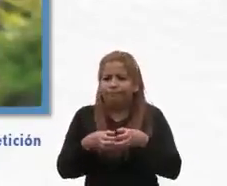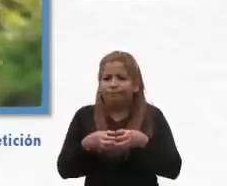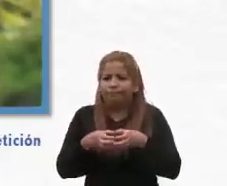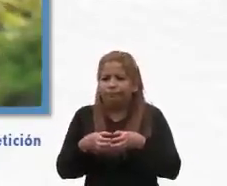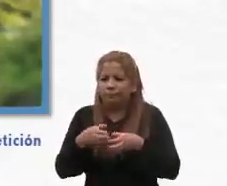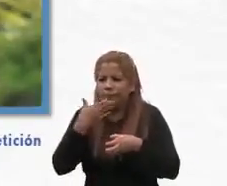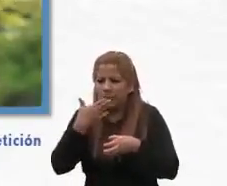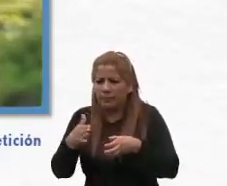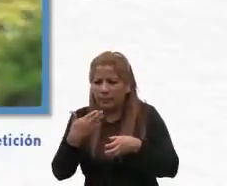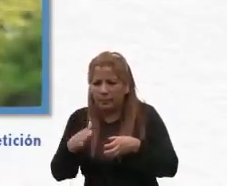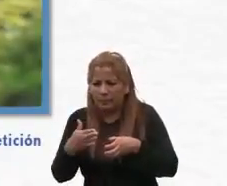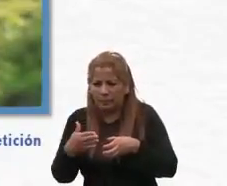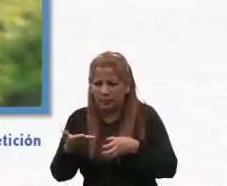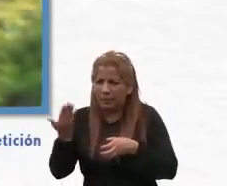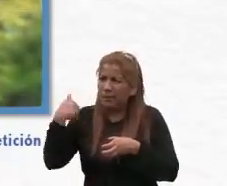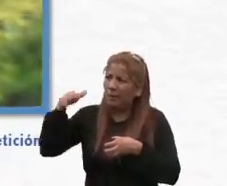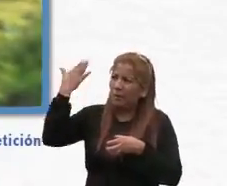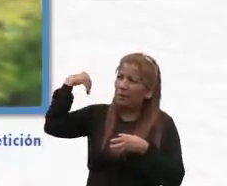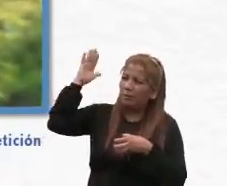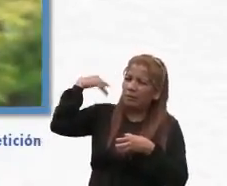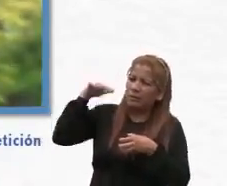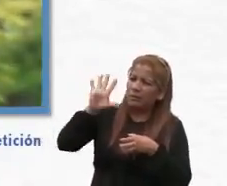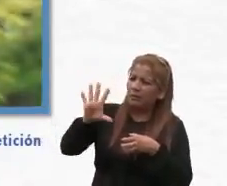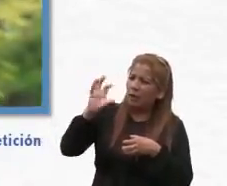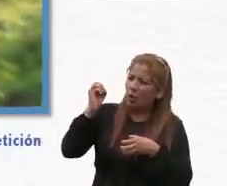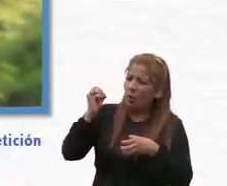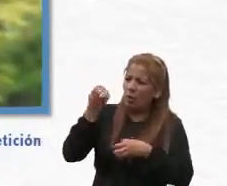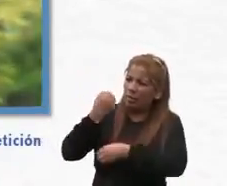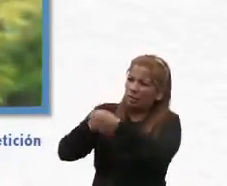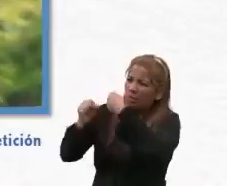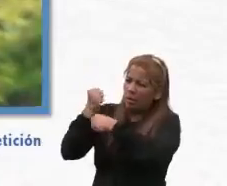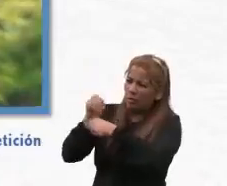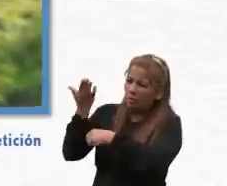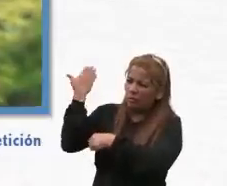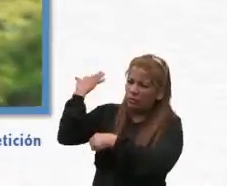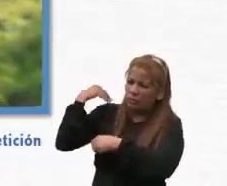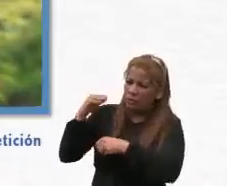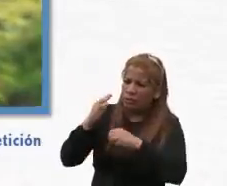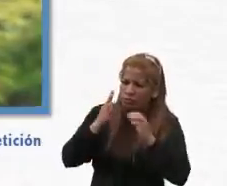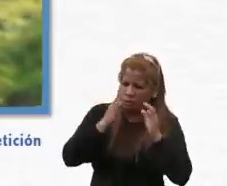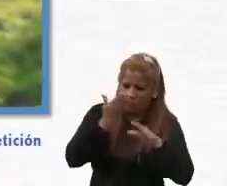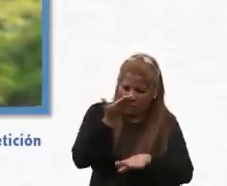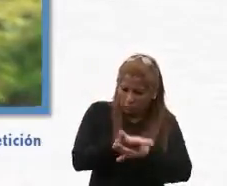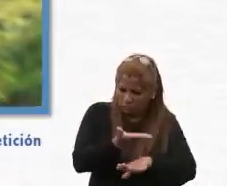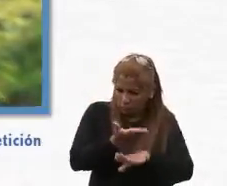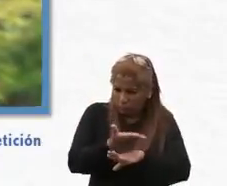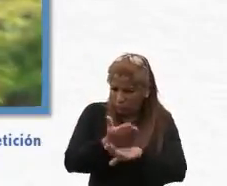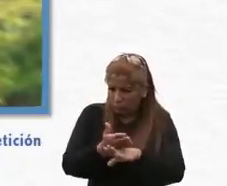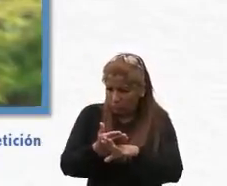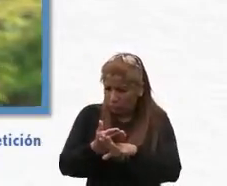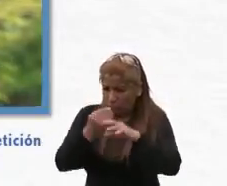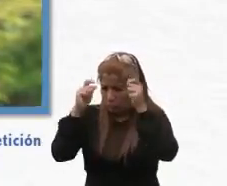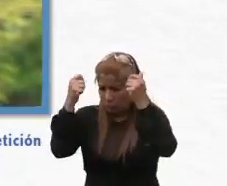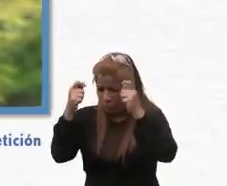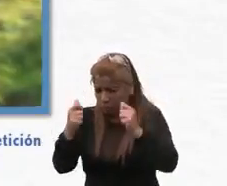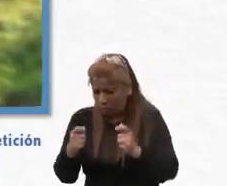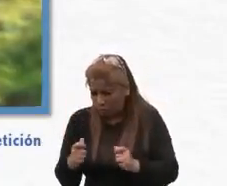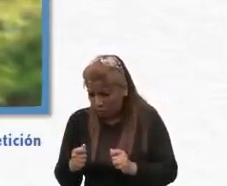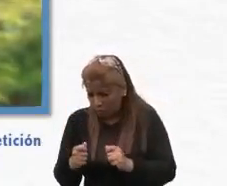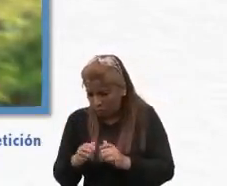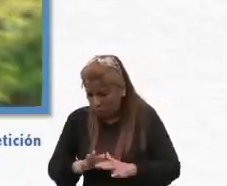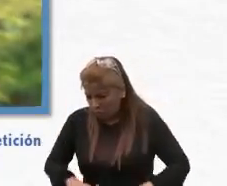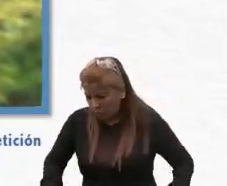durante ya 50 años de vida organizativa propuestas económicas alrededor del territorio, alrededor